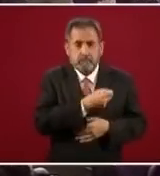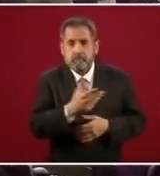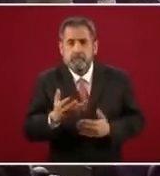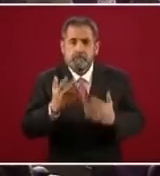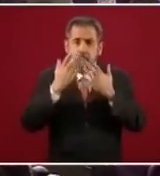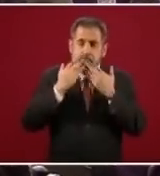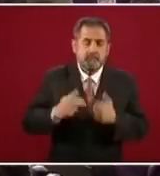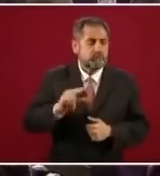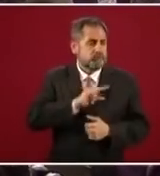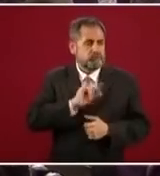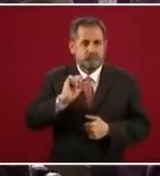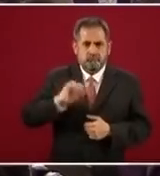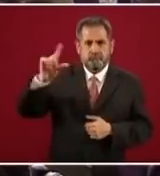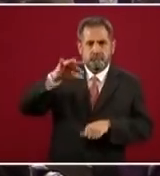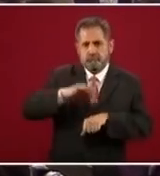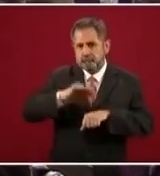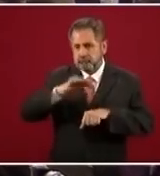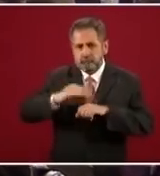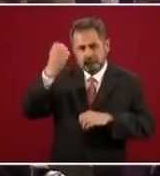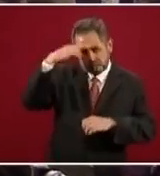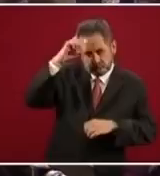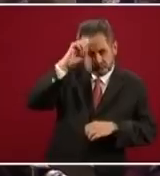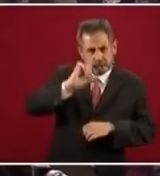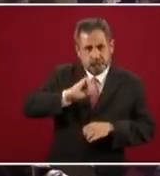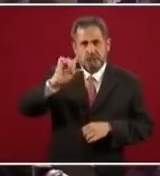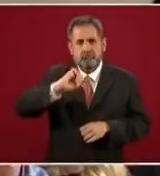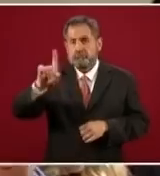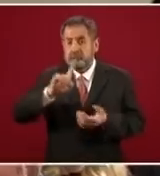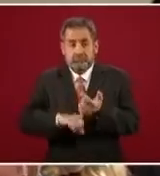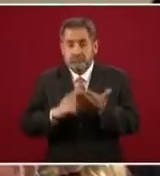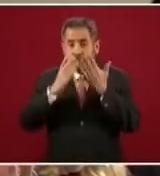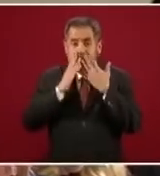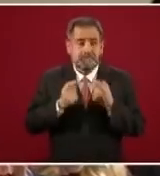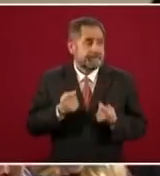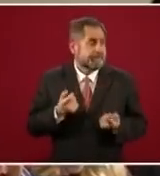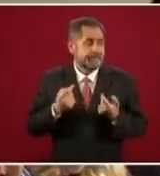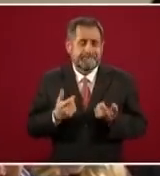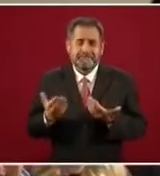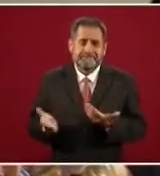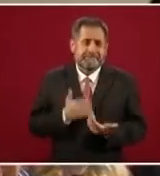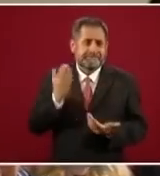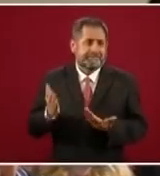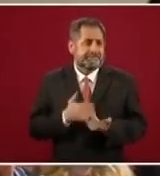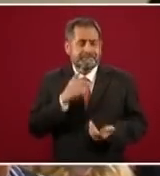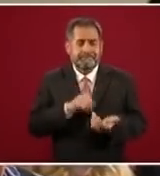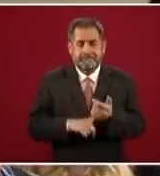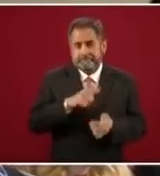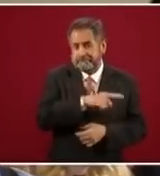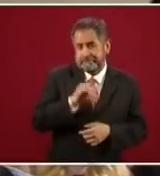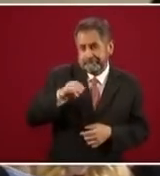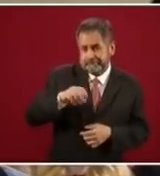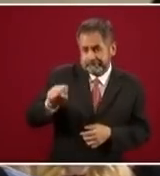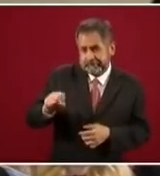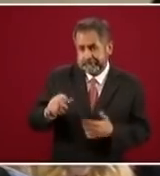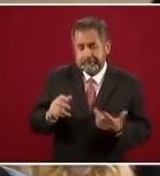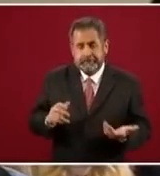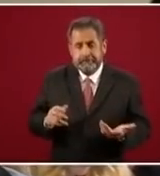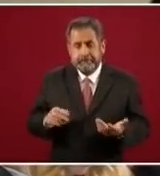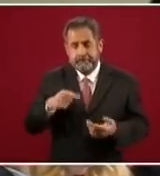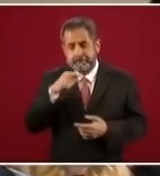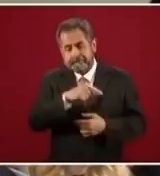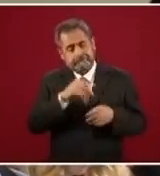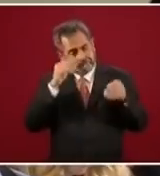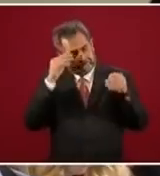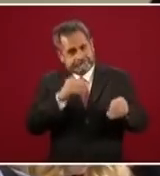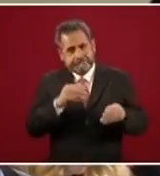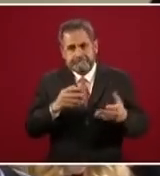médico especializado precisamente en las clínicas y hospitales del Instituto Mexicano del Seguro Social. Este asunto